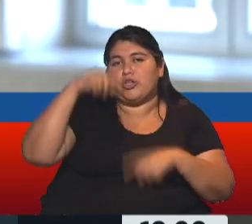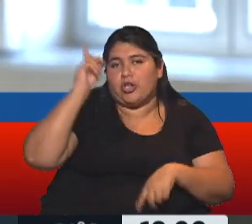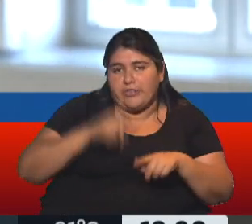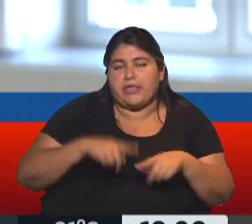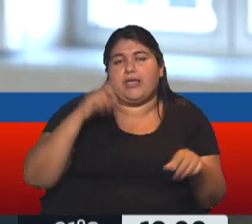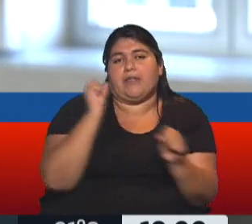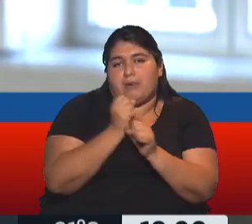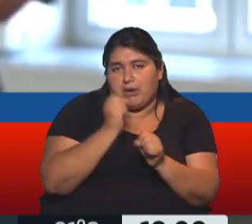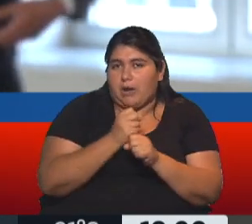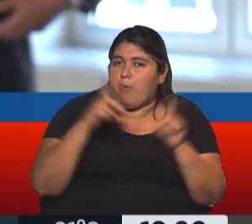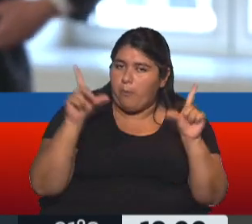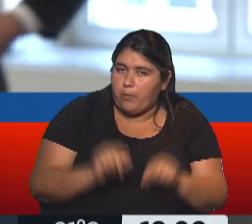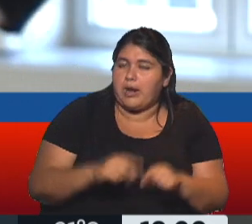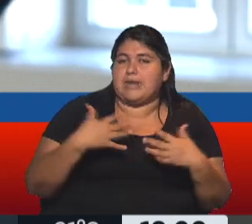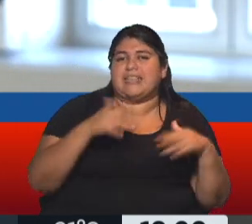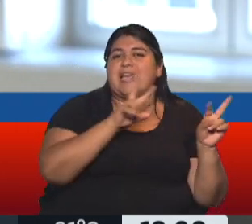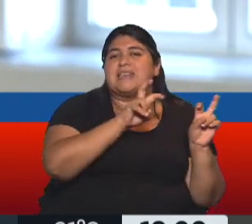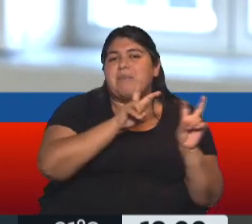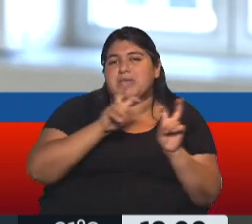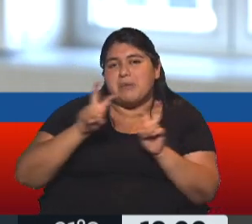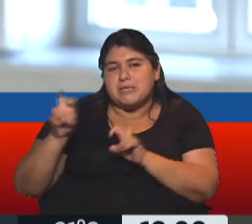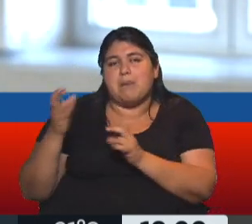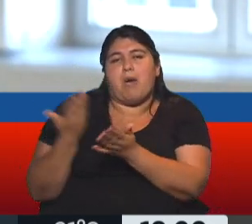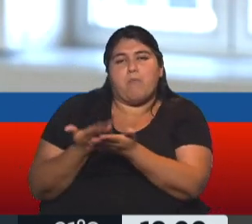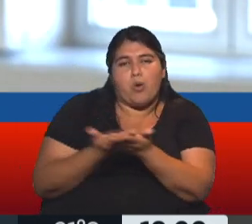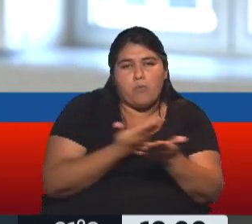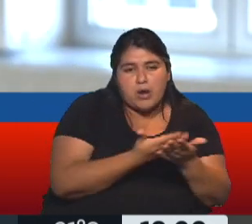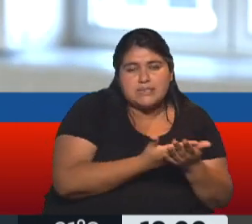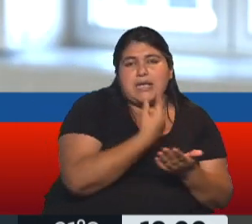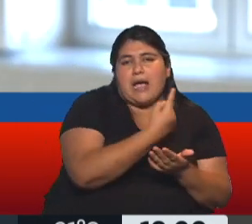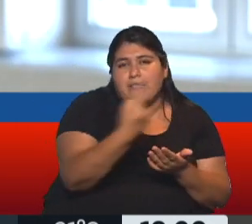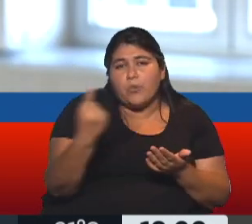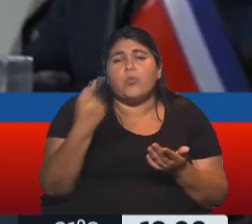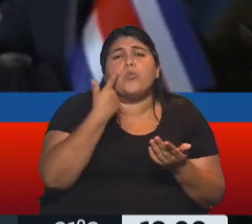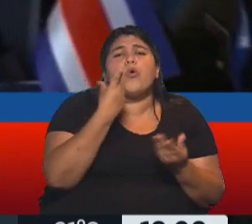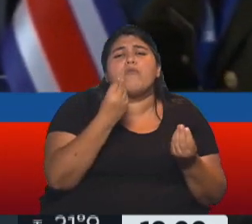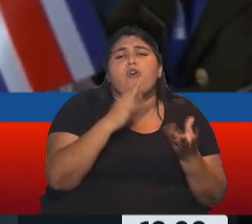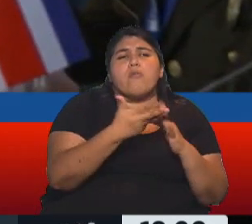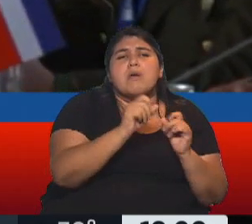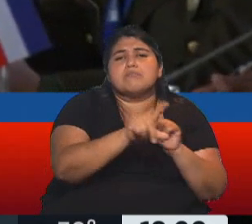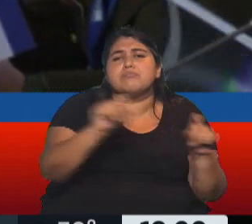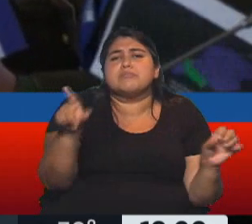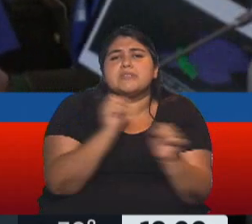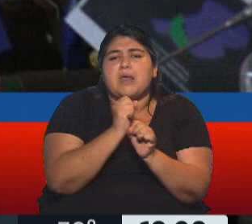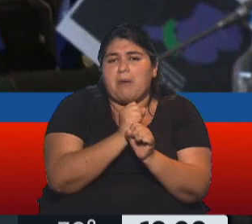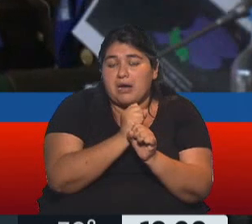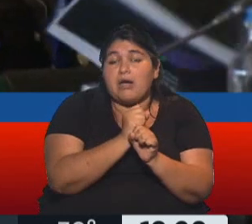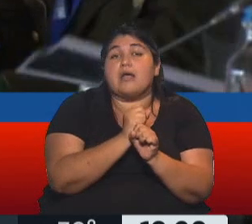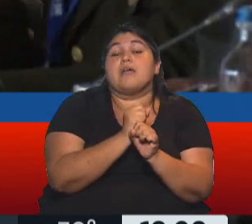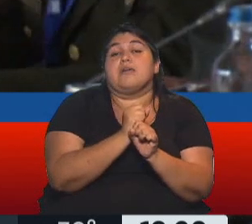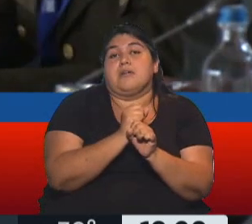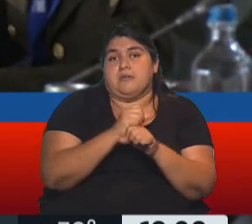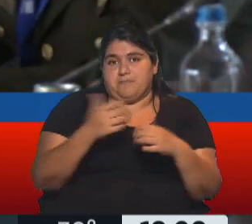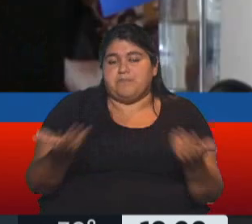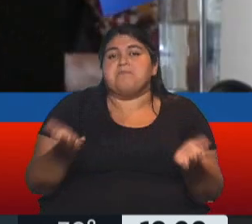mucho, hablamos de todos los temas, cada uno expuso y puso sobre la mesa la capacidad que tiene para trabajar ese tema, y bueno, cuando